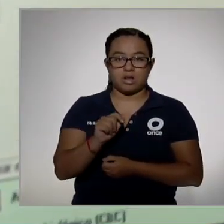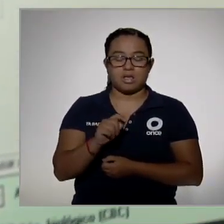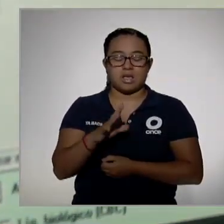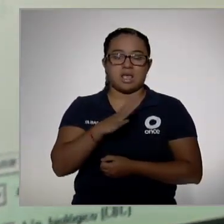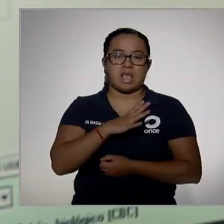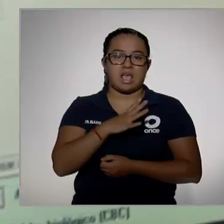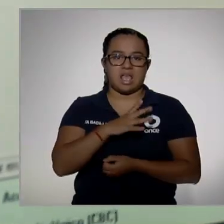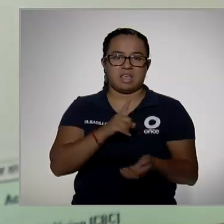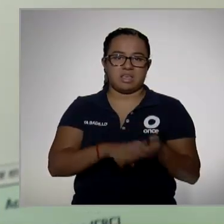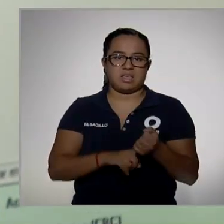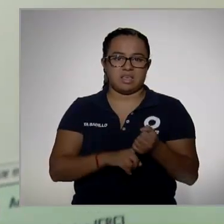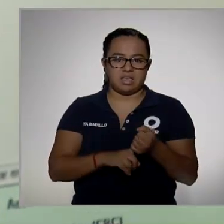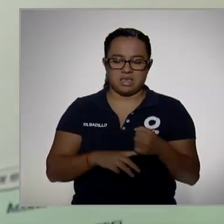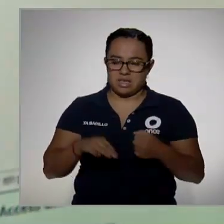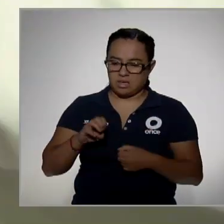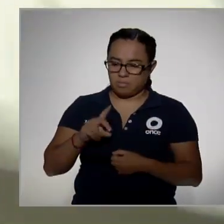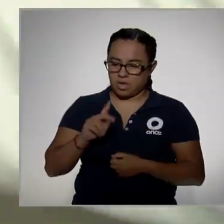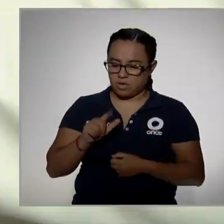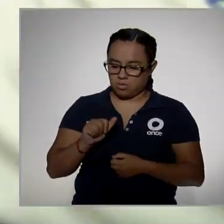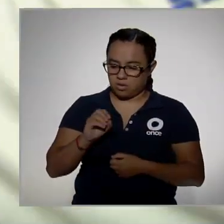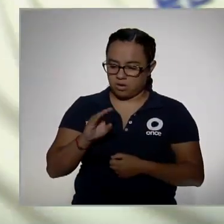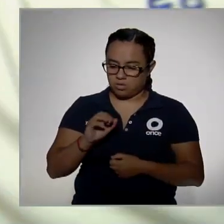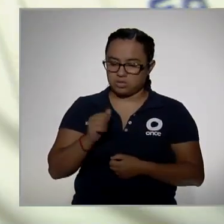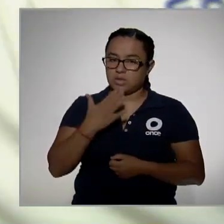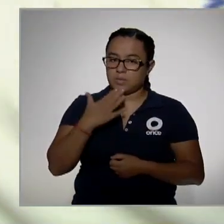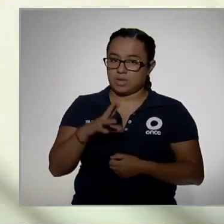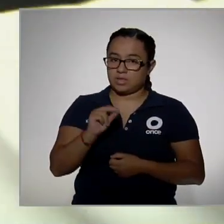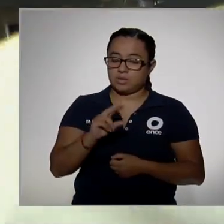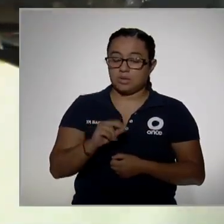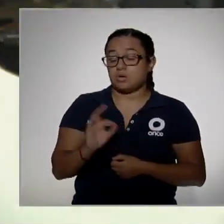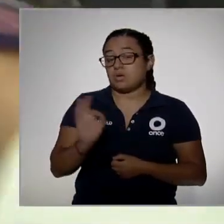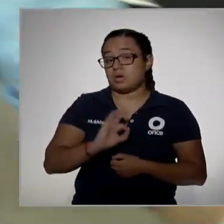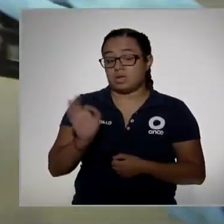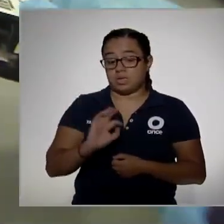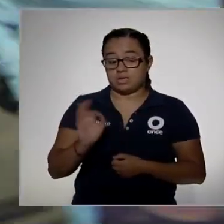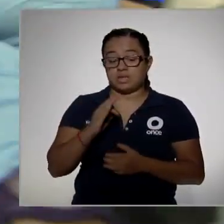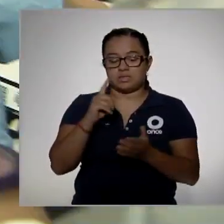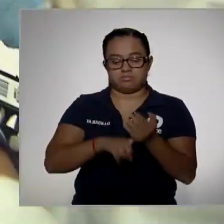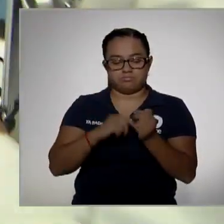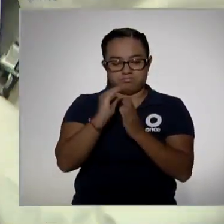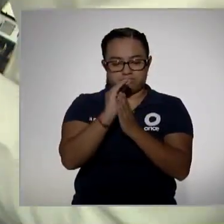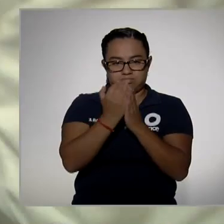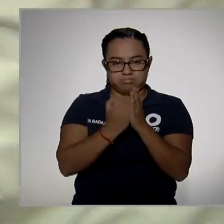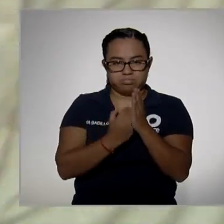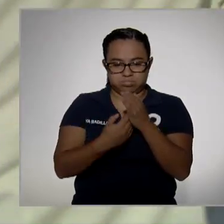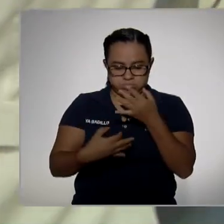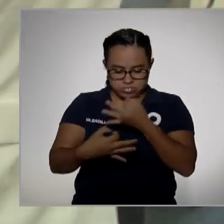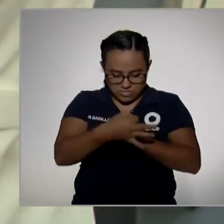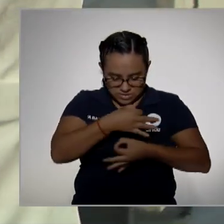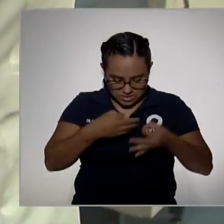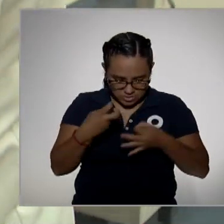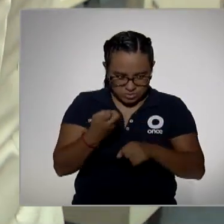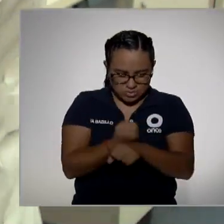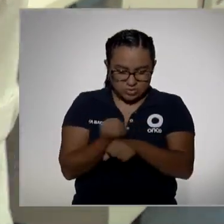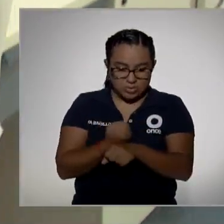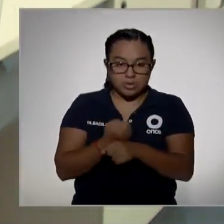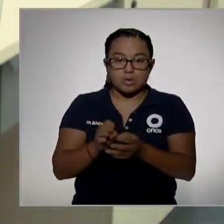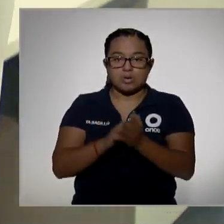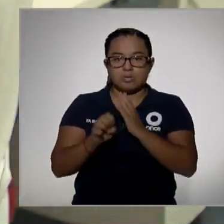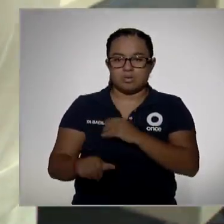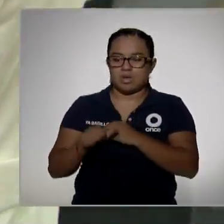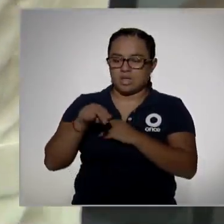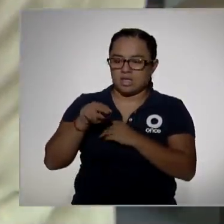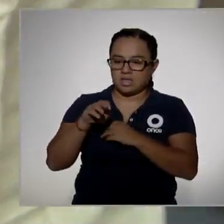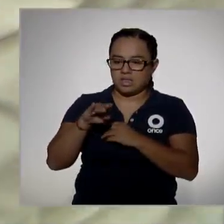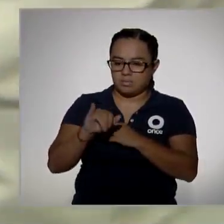defecto propiamente de la médula ósea ya sea por una baja producción de las células sanguíneas como en el caso de la anemia